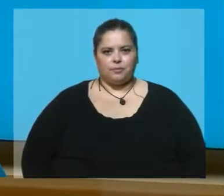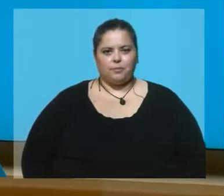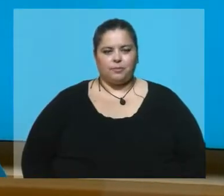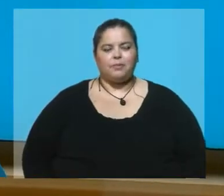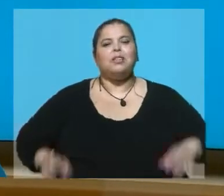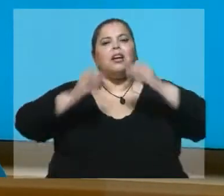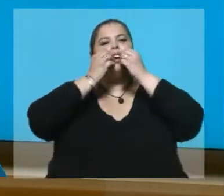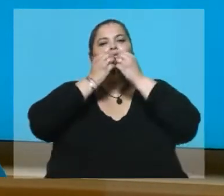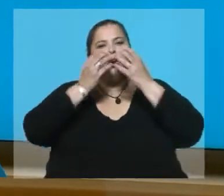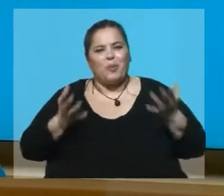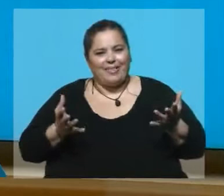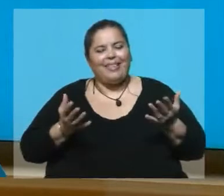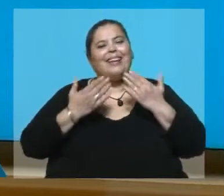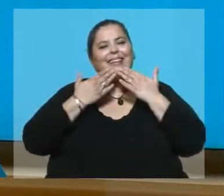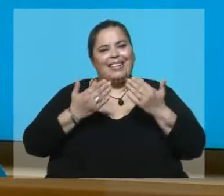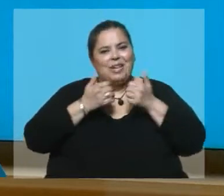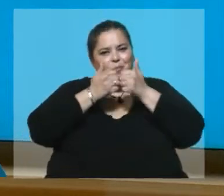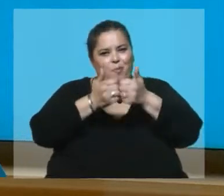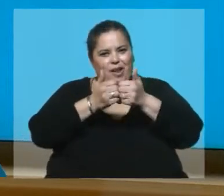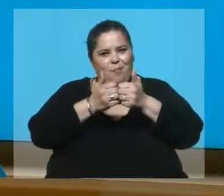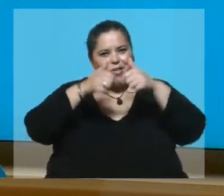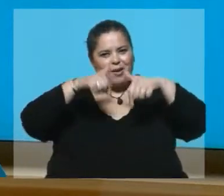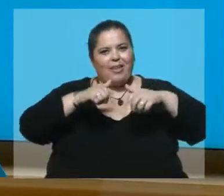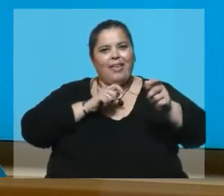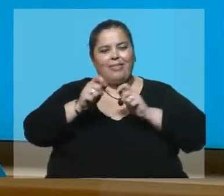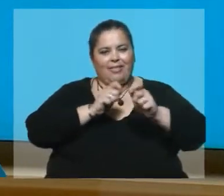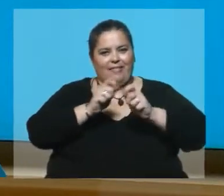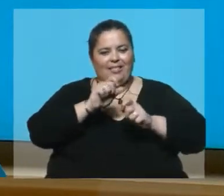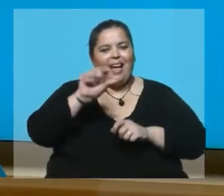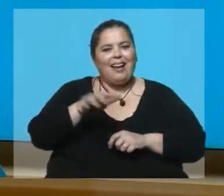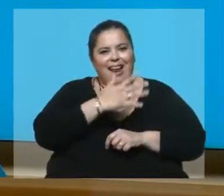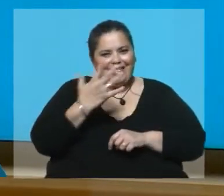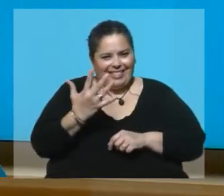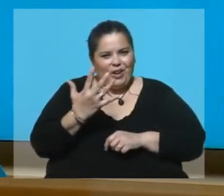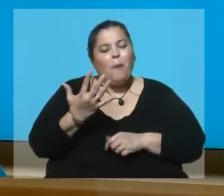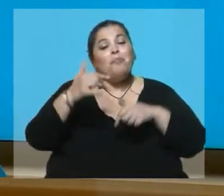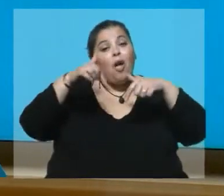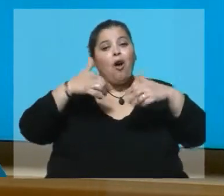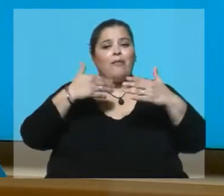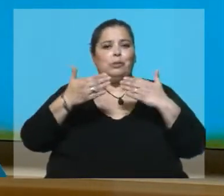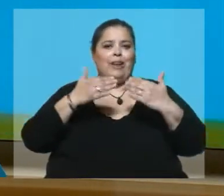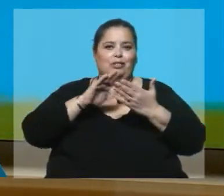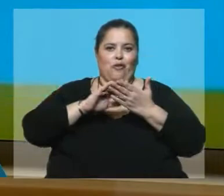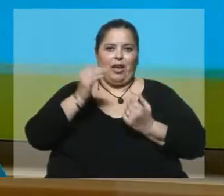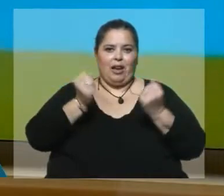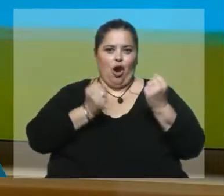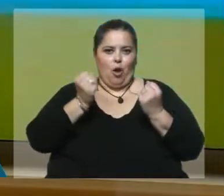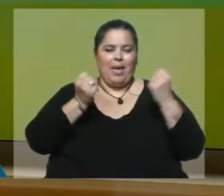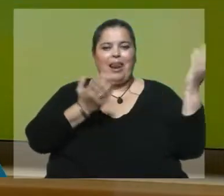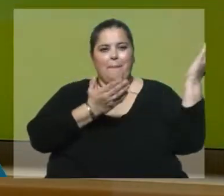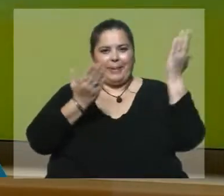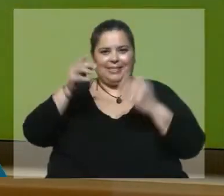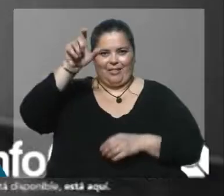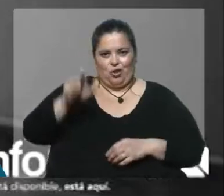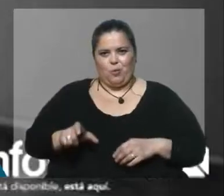cómo les va cómo andan Gracias por acompañarnos aquí en la entrevista en Canal 5 hoy vamos a hablar de economía les presento a nuestro